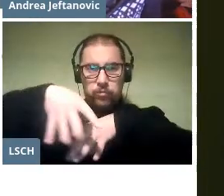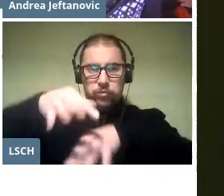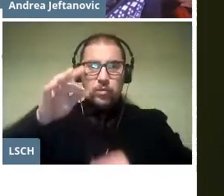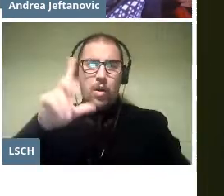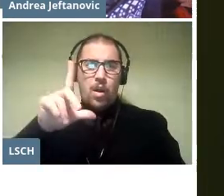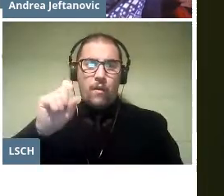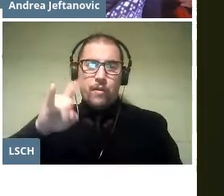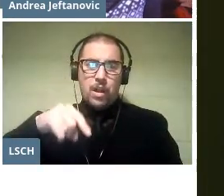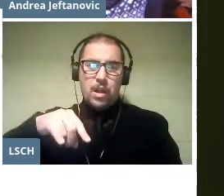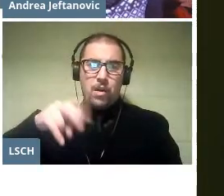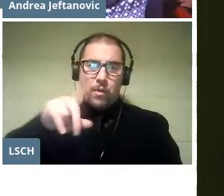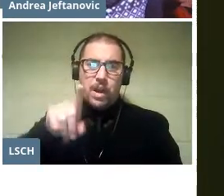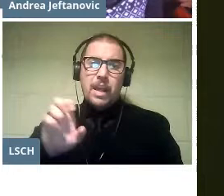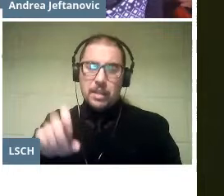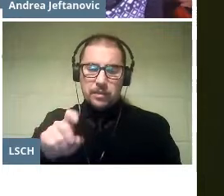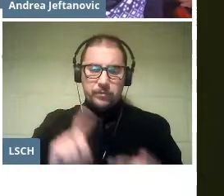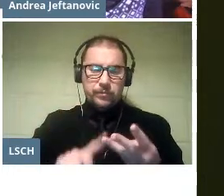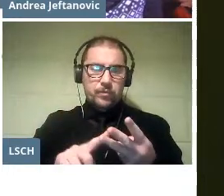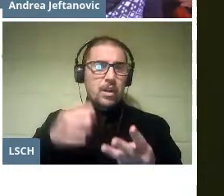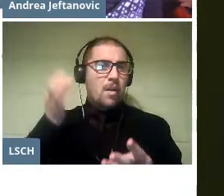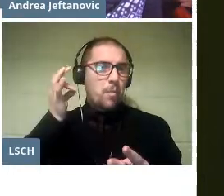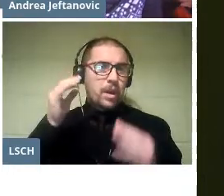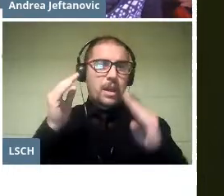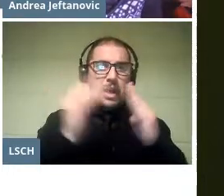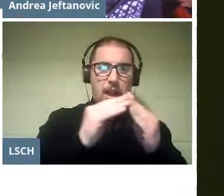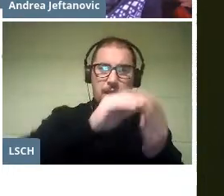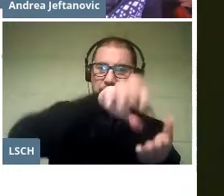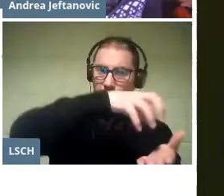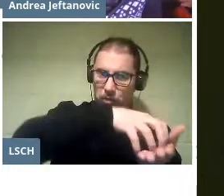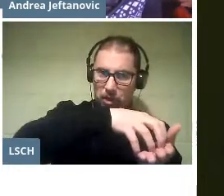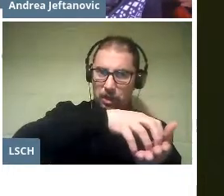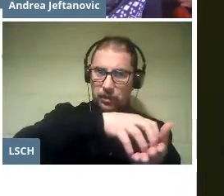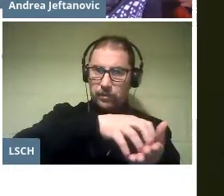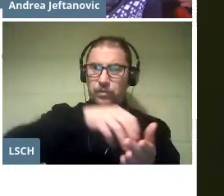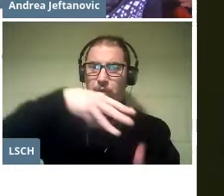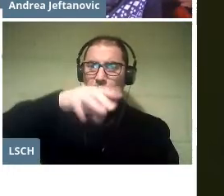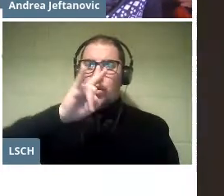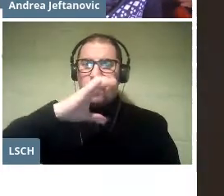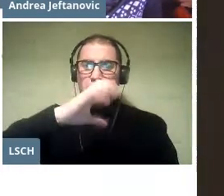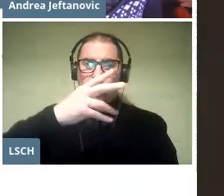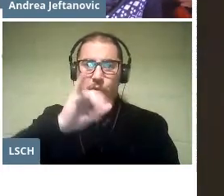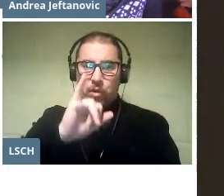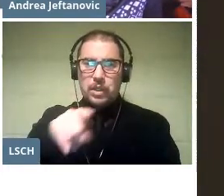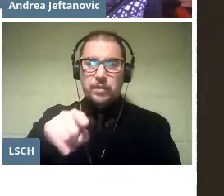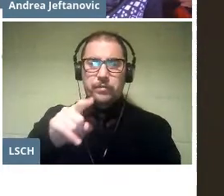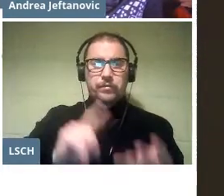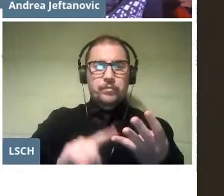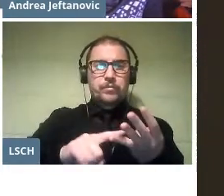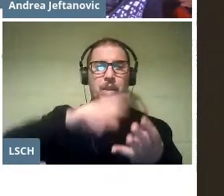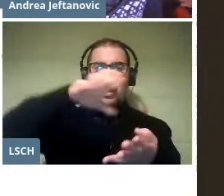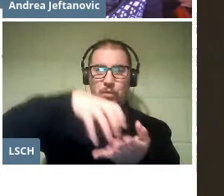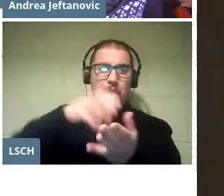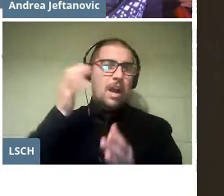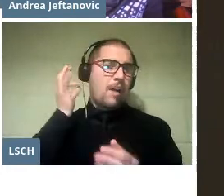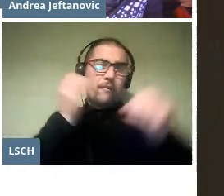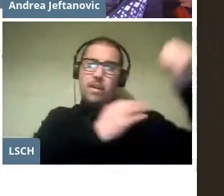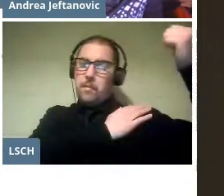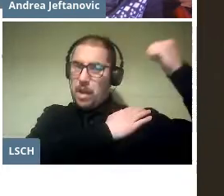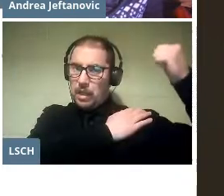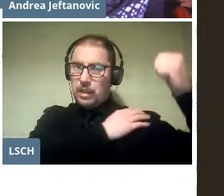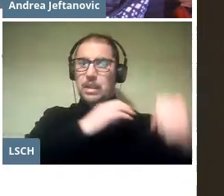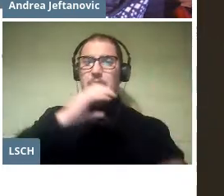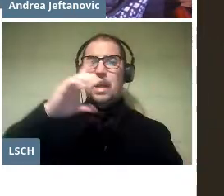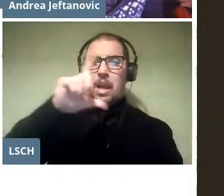Iglesia, Mujeres, casas y ciudades, de Zaida Mouchi, Ciudad feminista, de Leslie